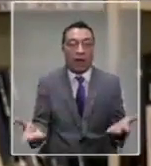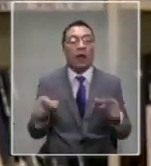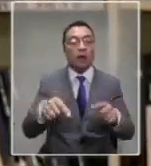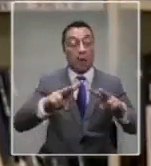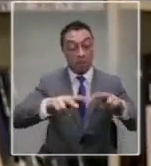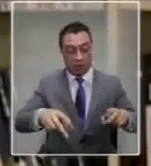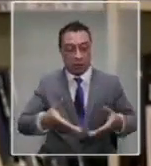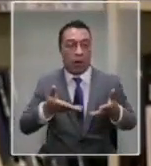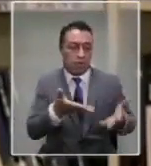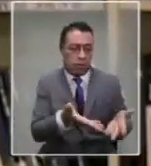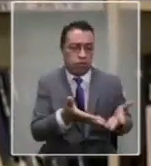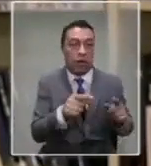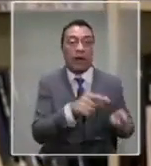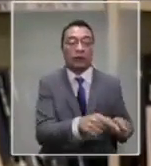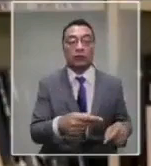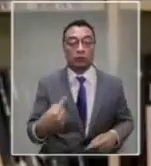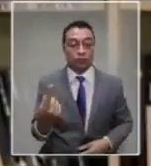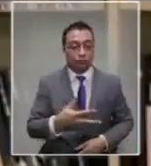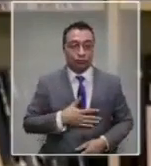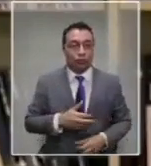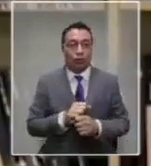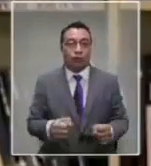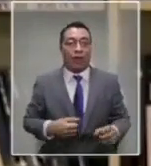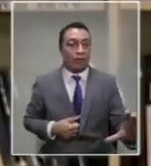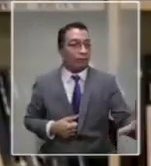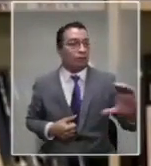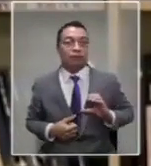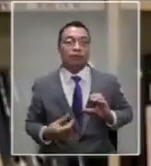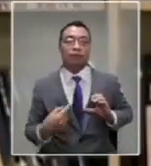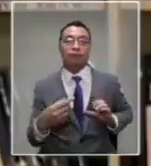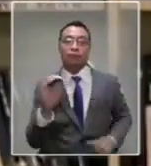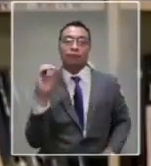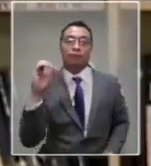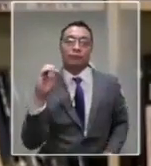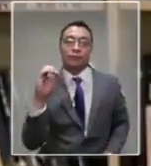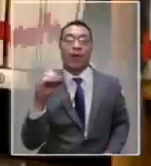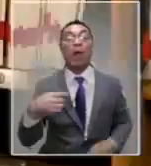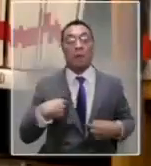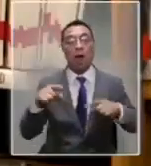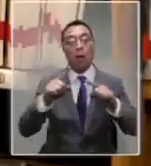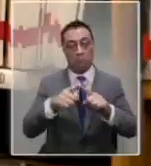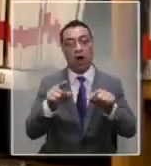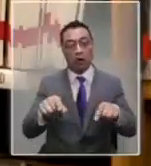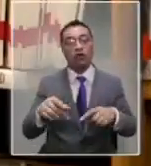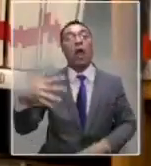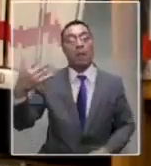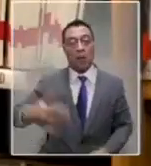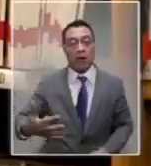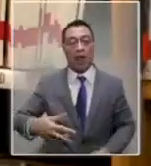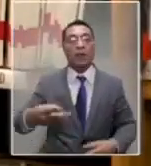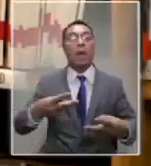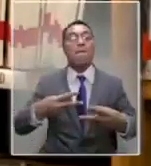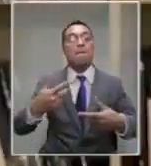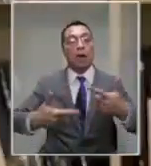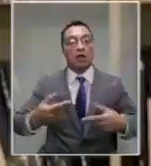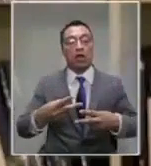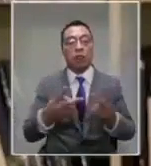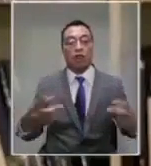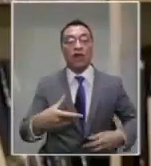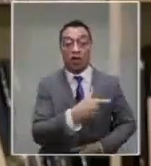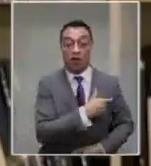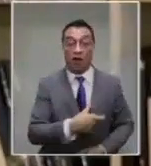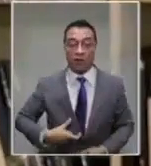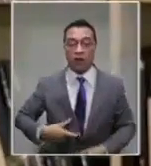hacer investigación, a formar investigadores. Nosotros no podemos hacer eso. Por lo tanto, es muy importante que en políticas públicas